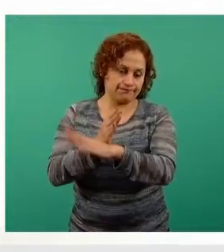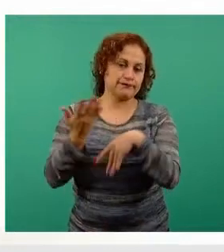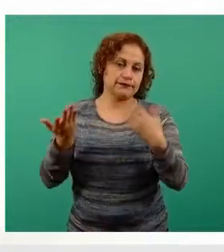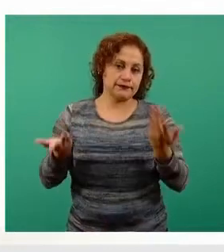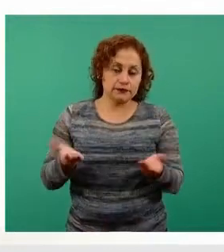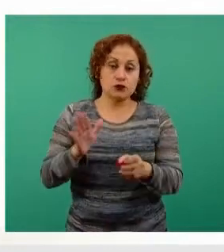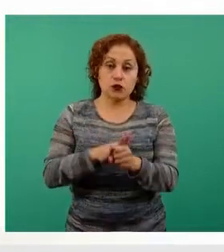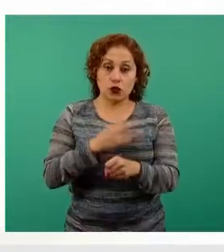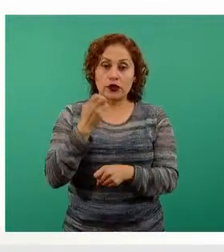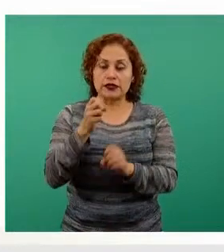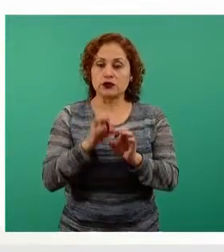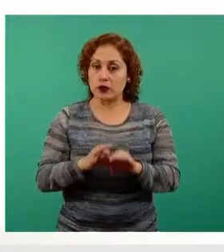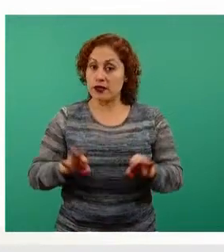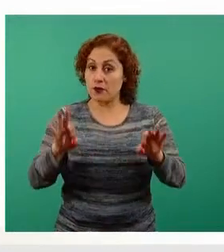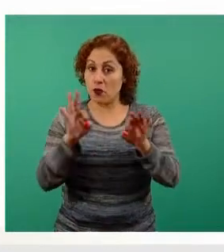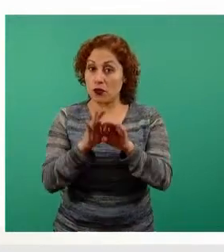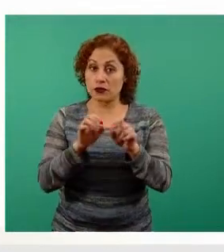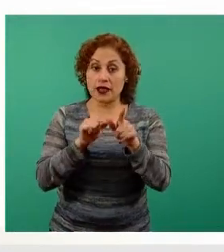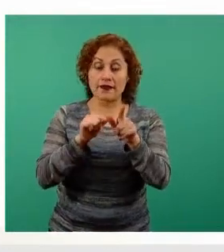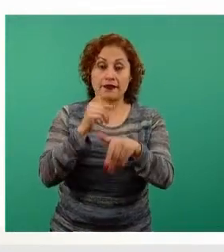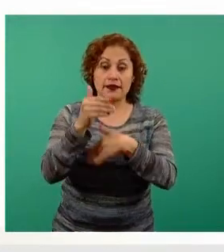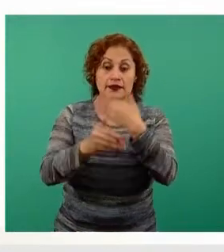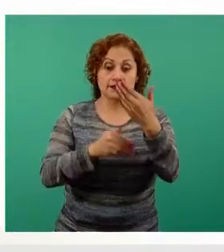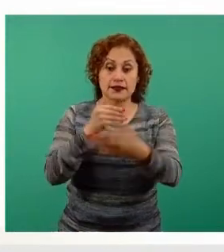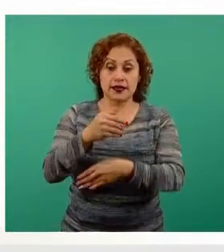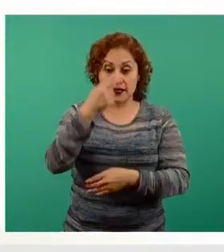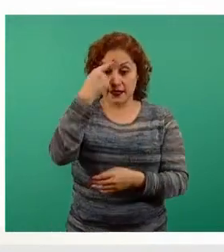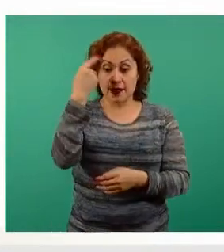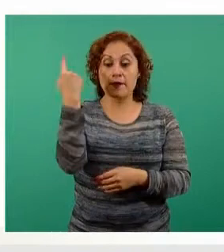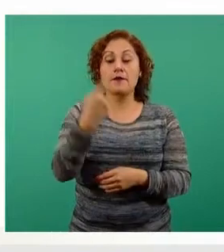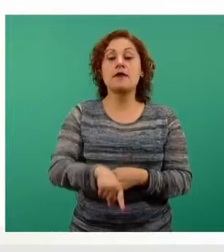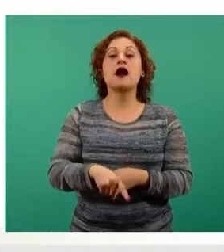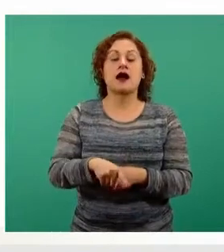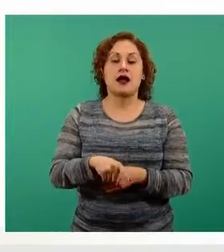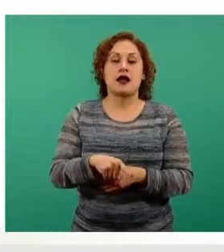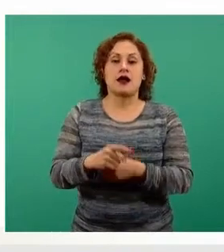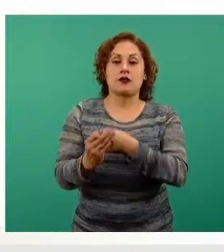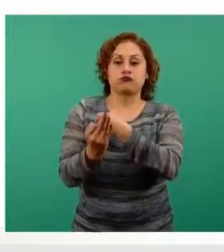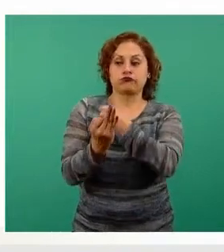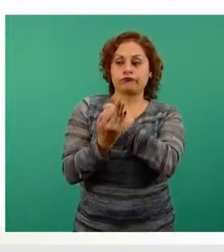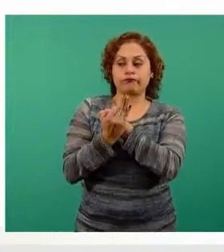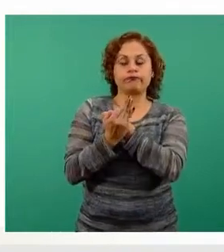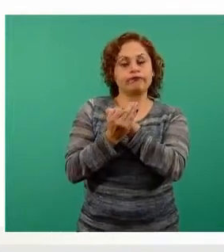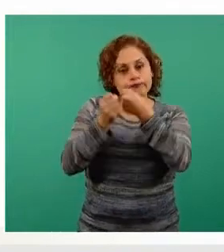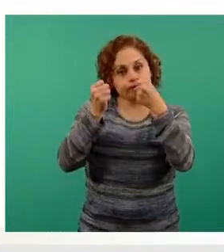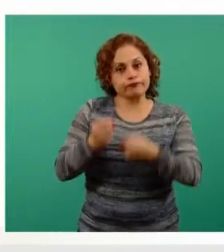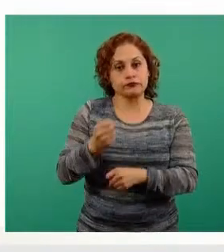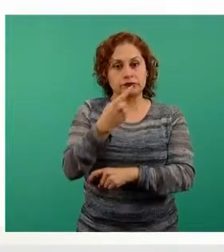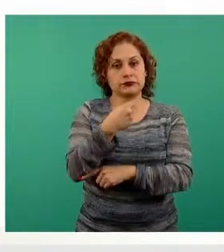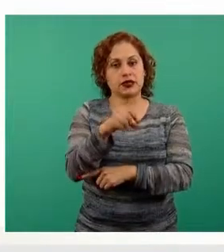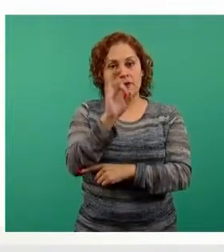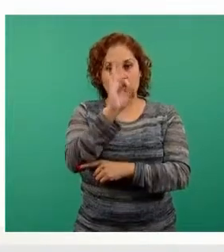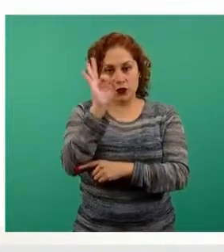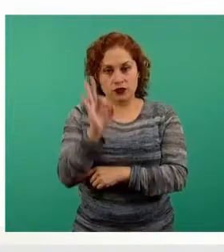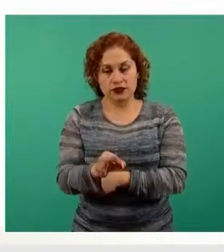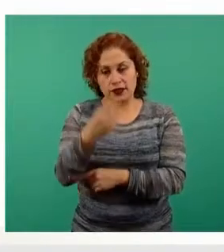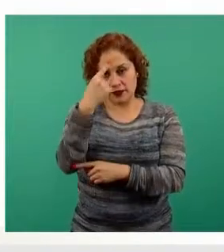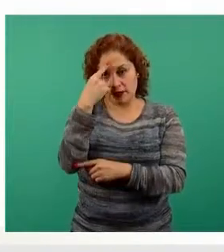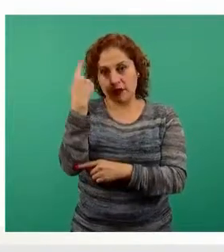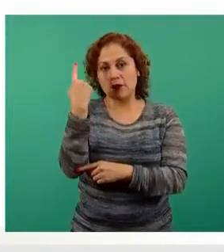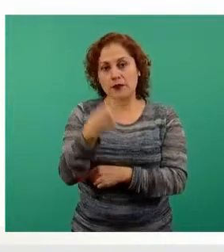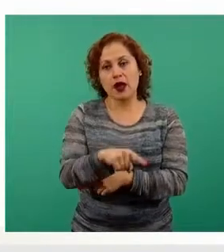se pueda finalmente alcanzar toda la protección posible y esperada para cada una de las